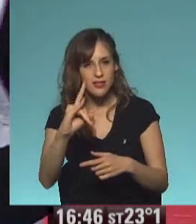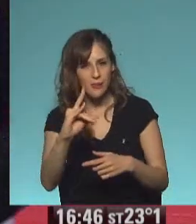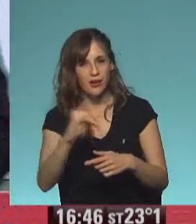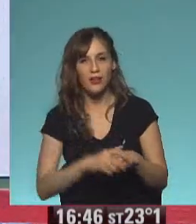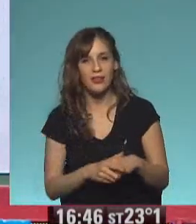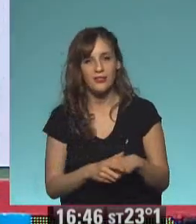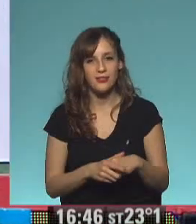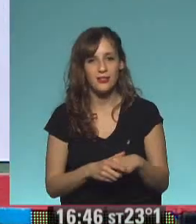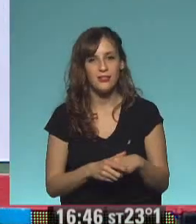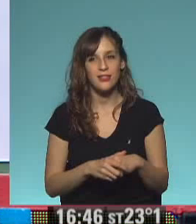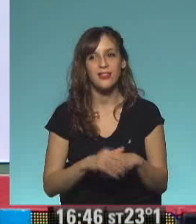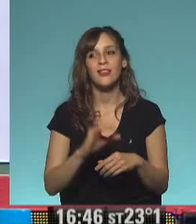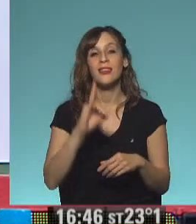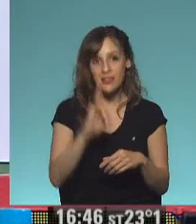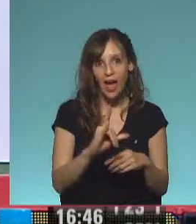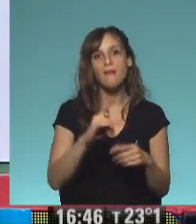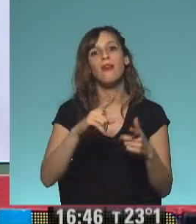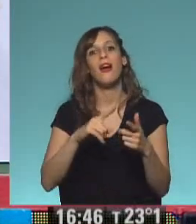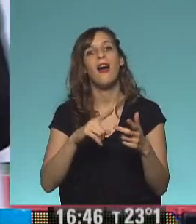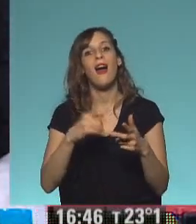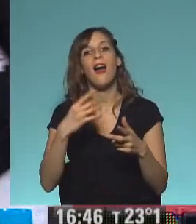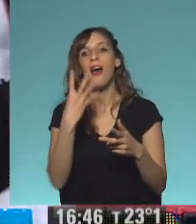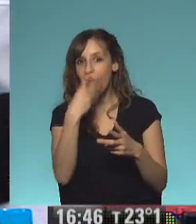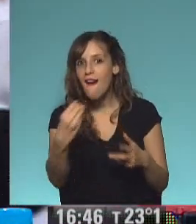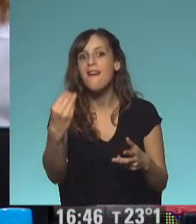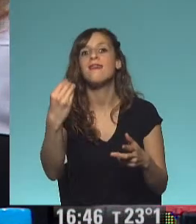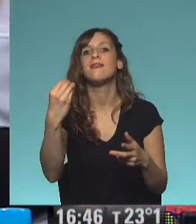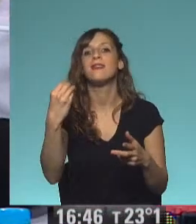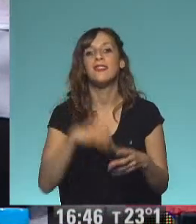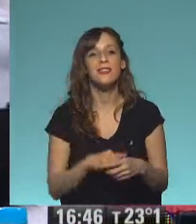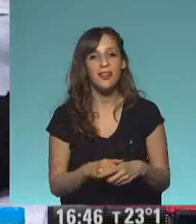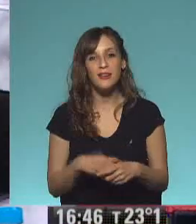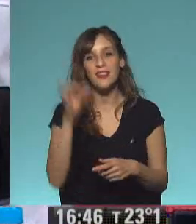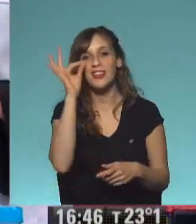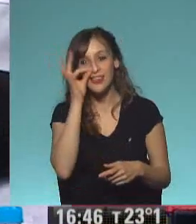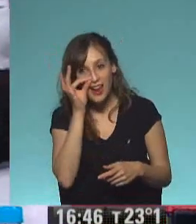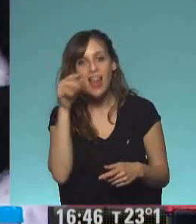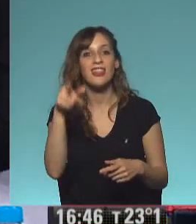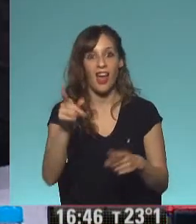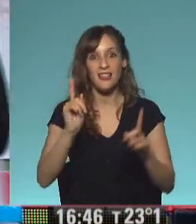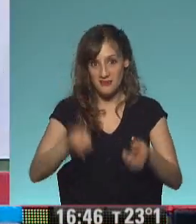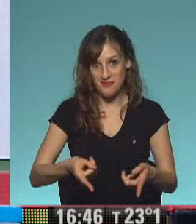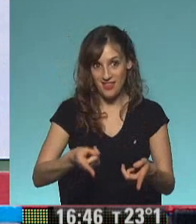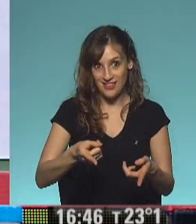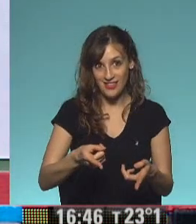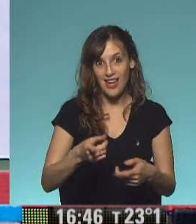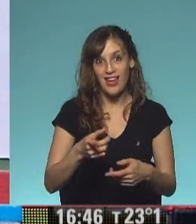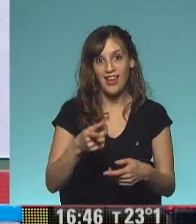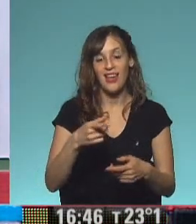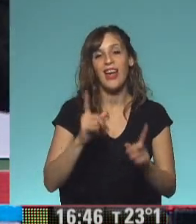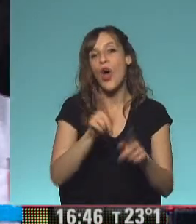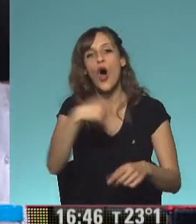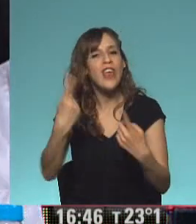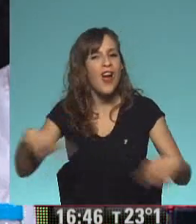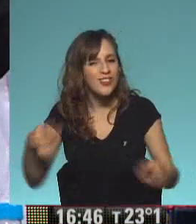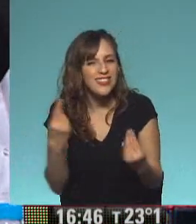movilidad también podría ir rana salamanca pata que estaba ahí bien las